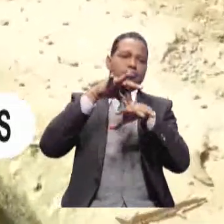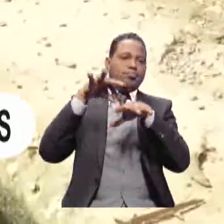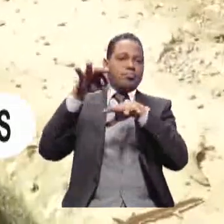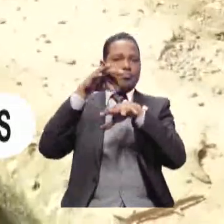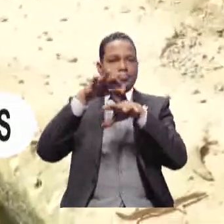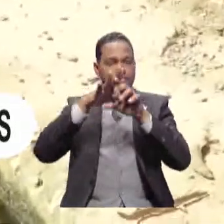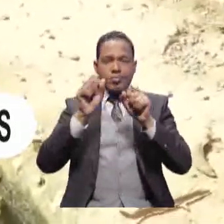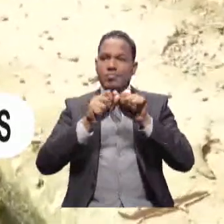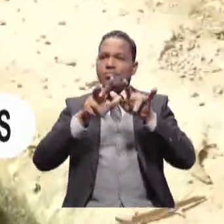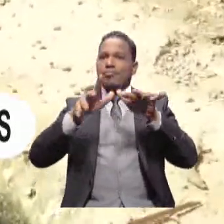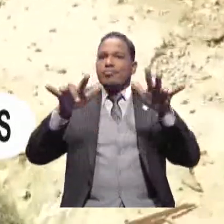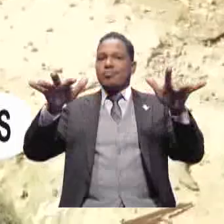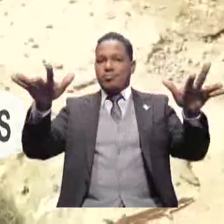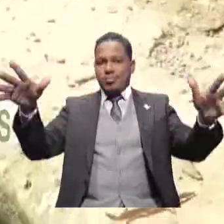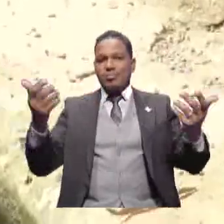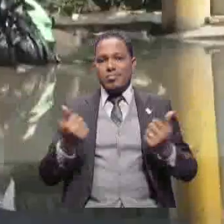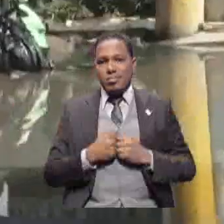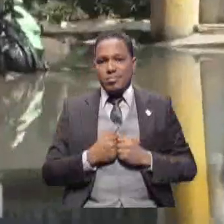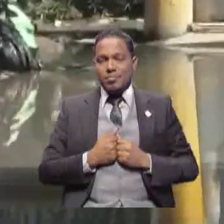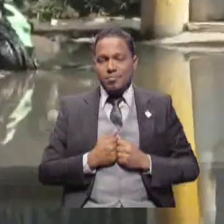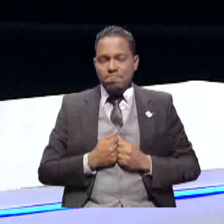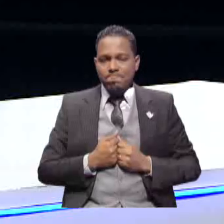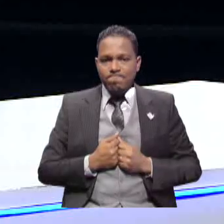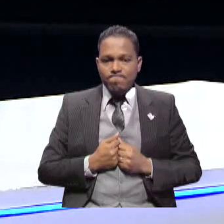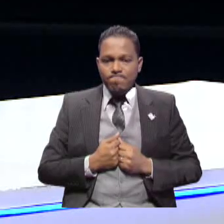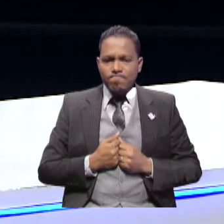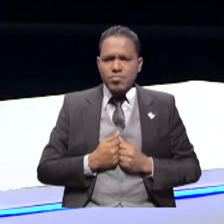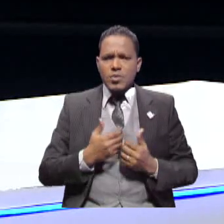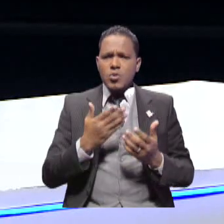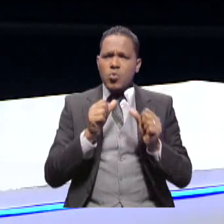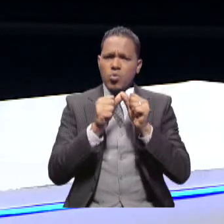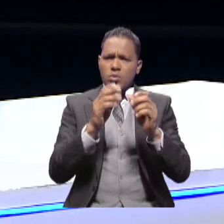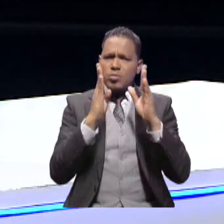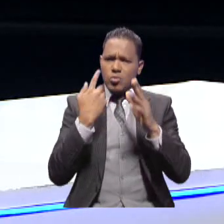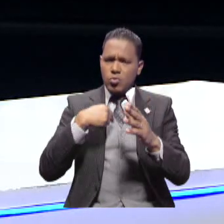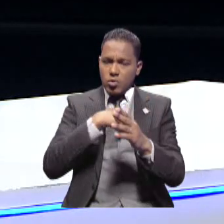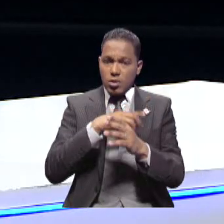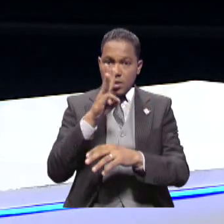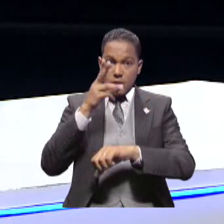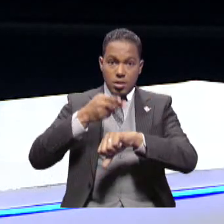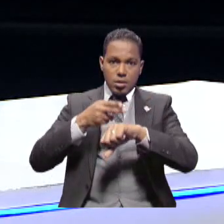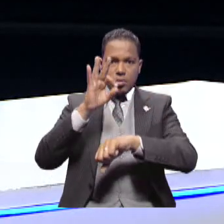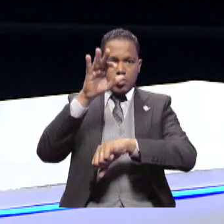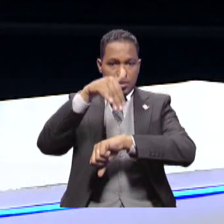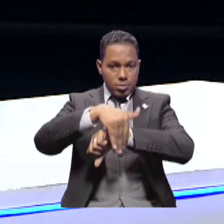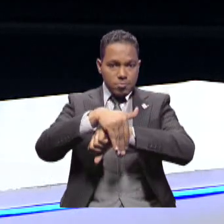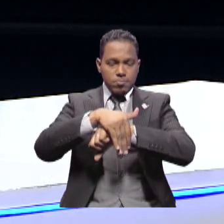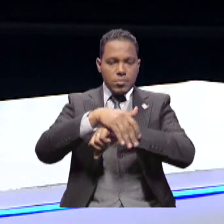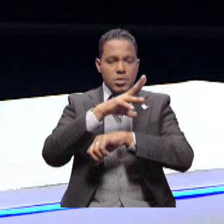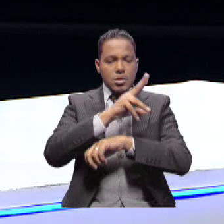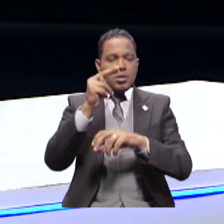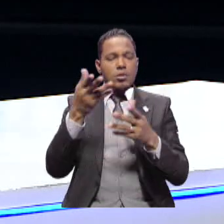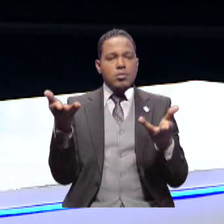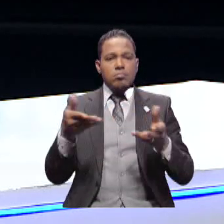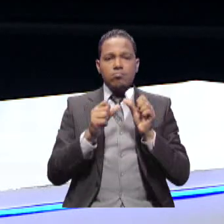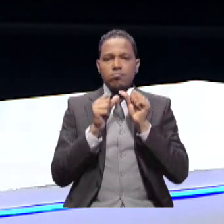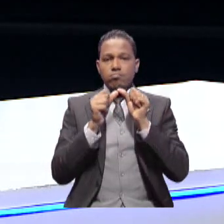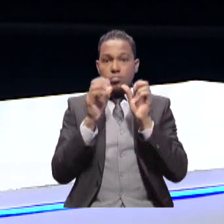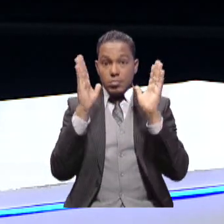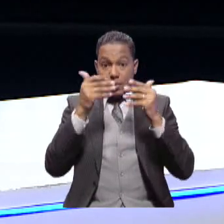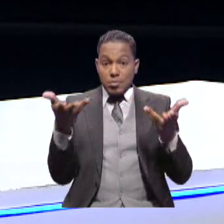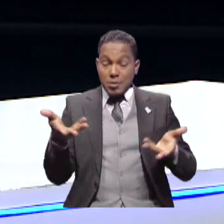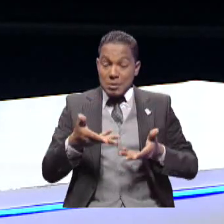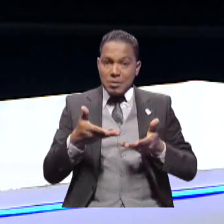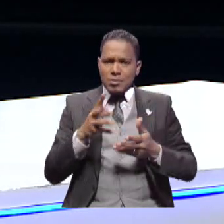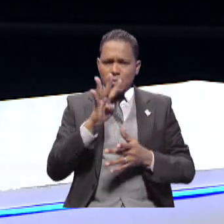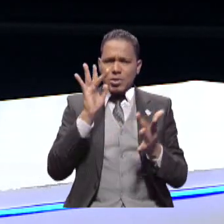causantes de diversas enfermedades mantenga la sintonía junto a nosotros 6 de la tarde 9 de la noche central de noticias allí Les esperamos